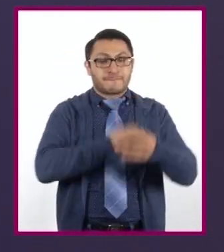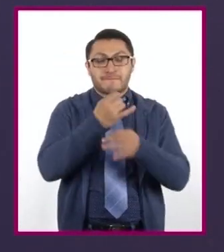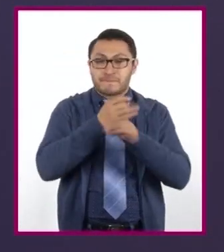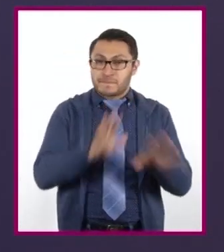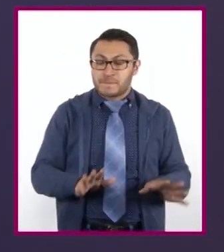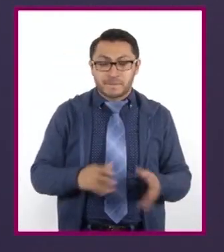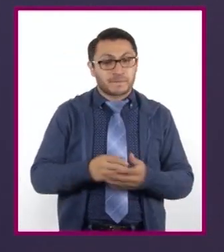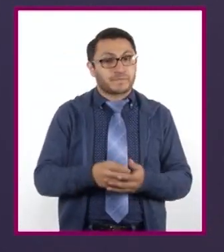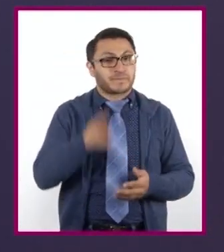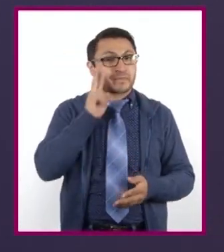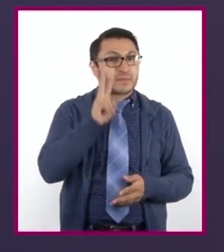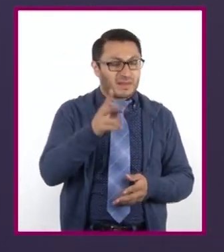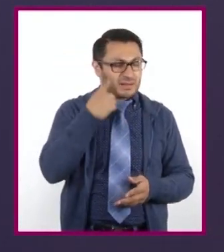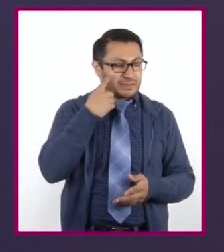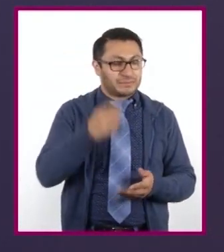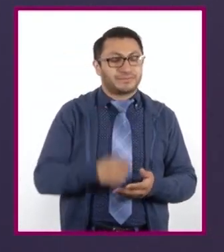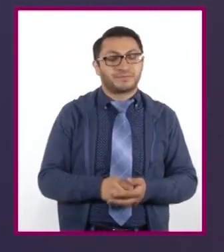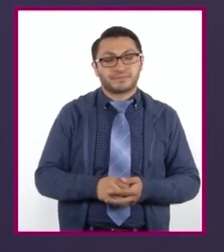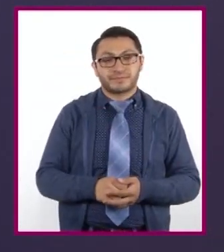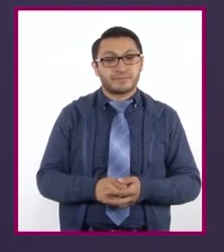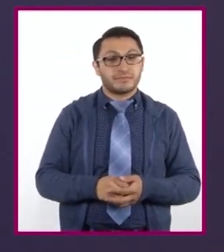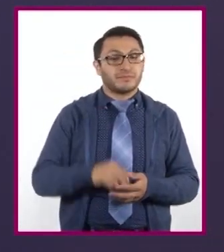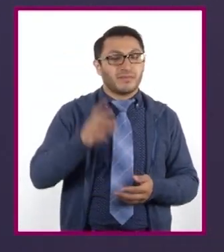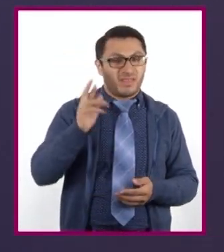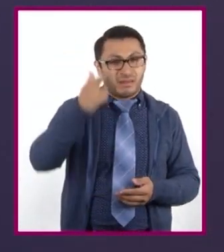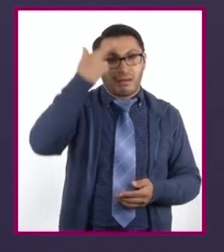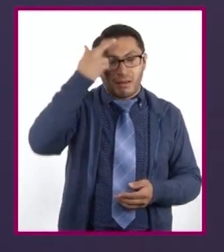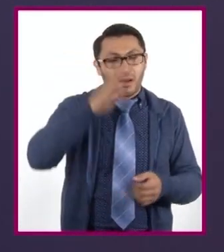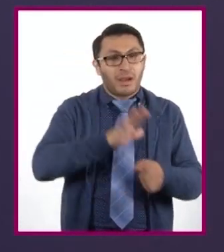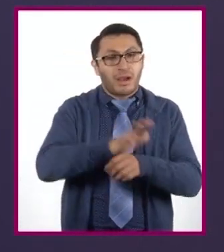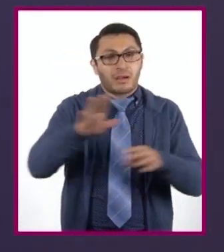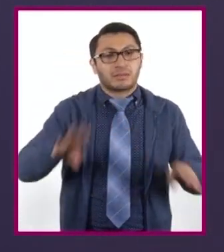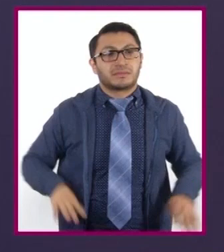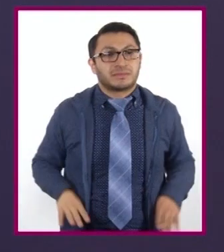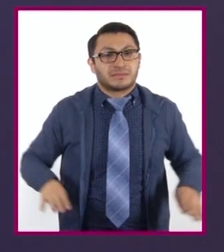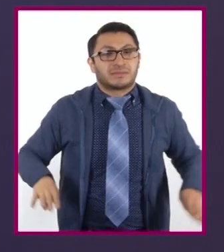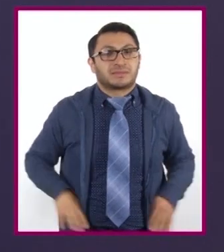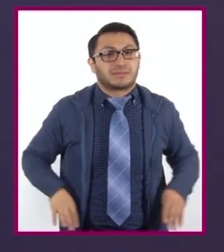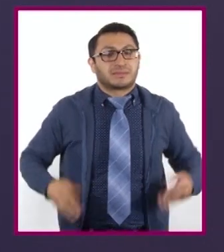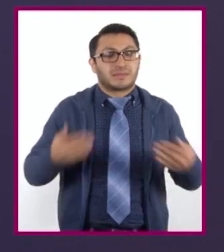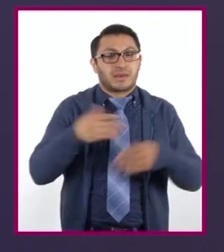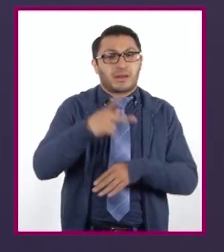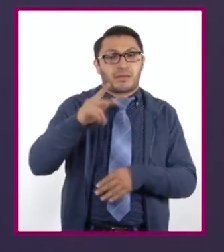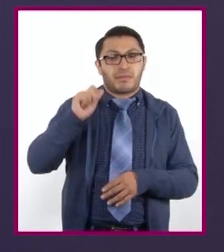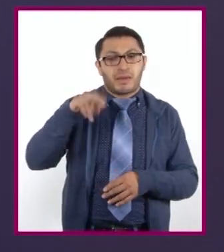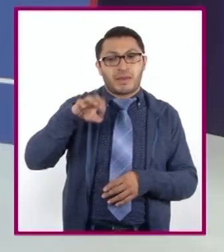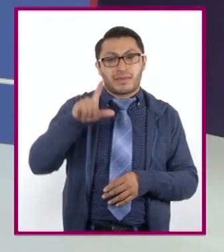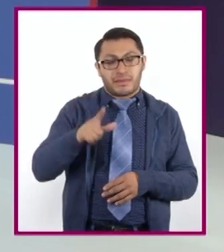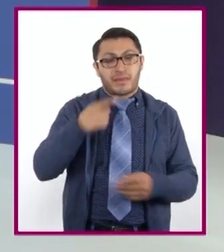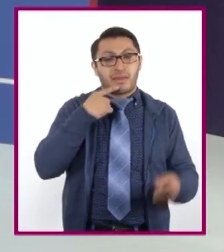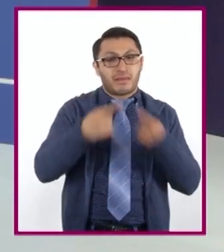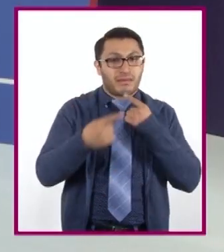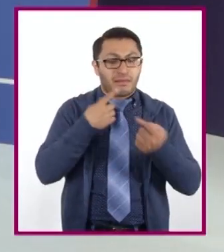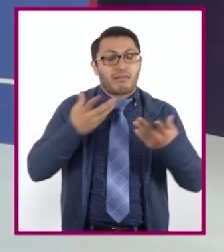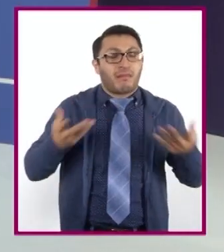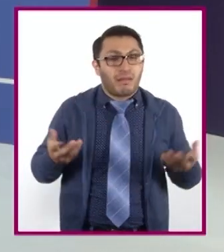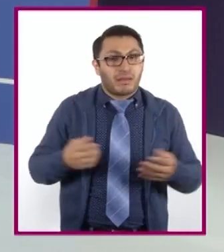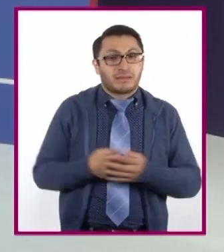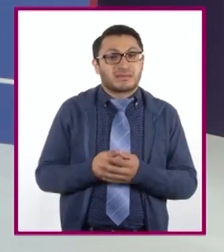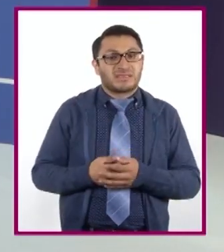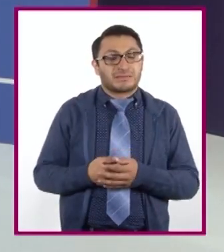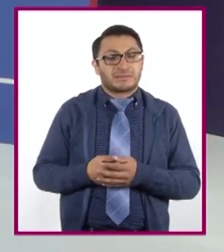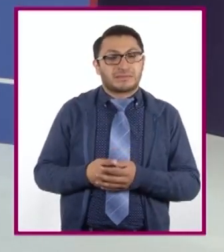analizado? Veamos. ¿Recuerdan cuáles son las características del panel de discusión? En